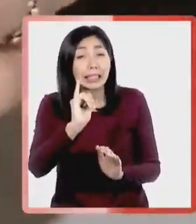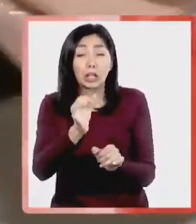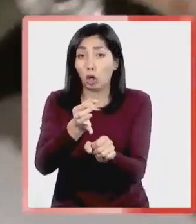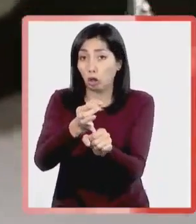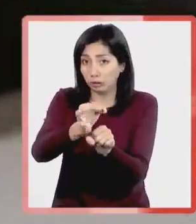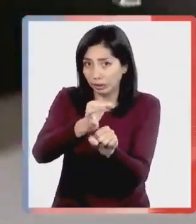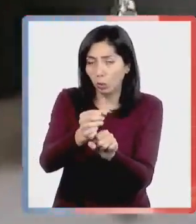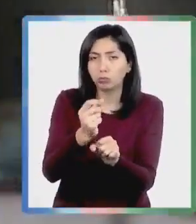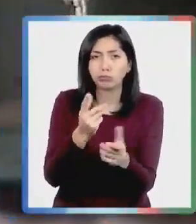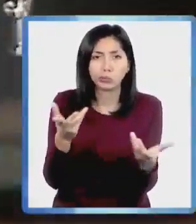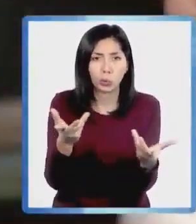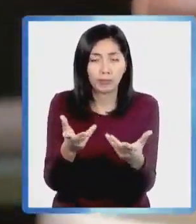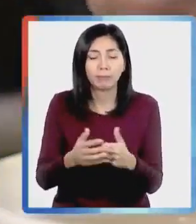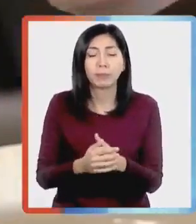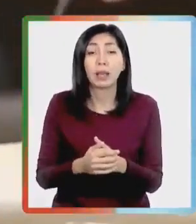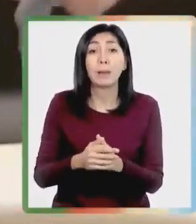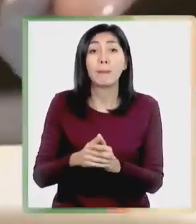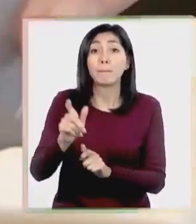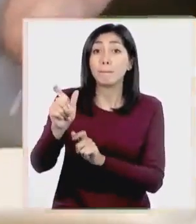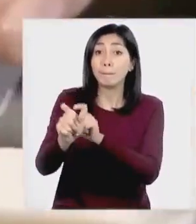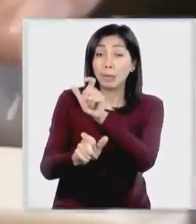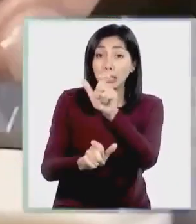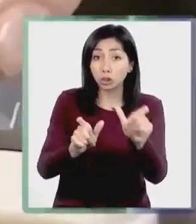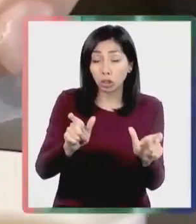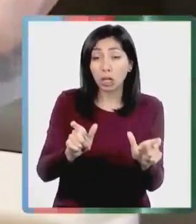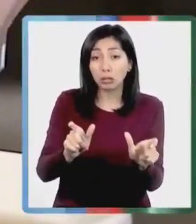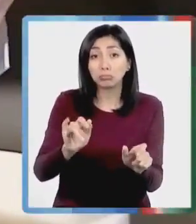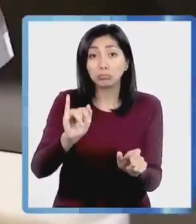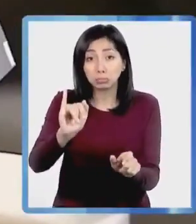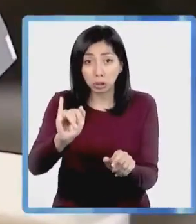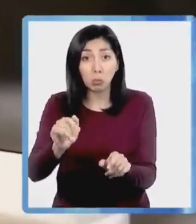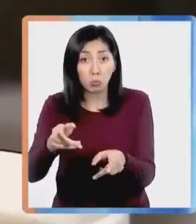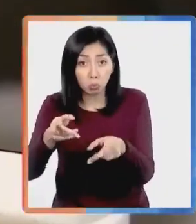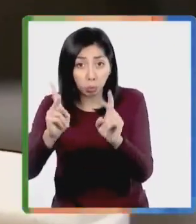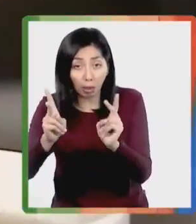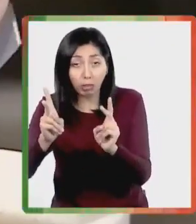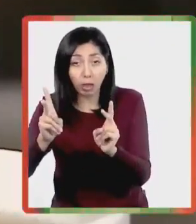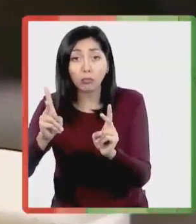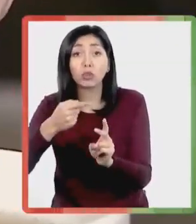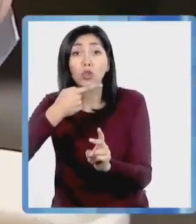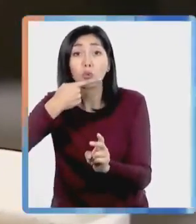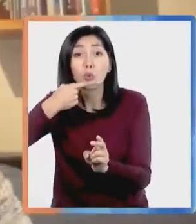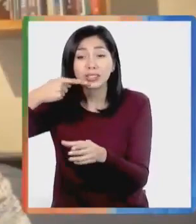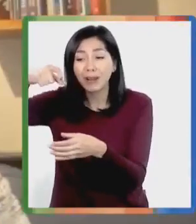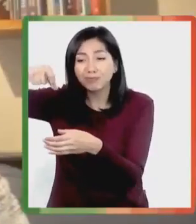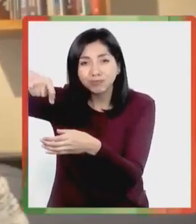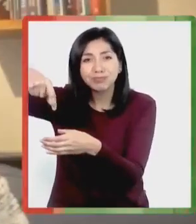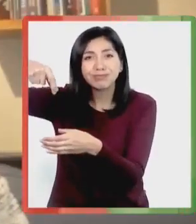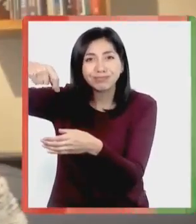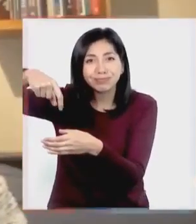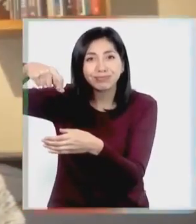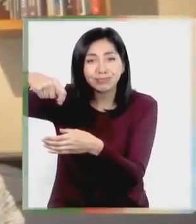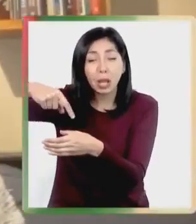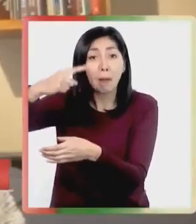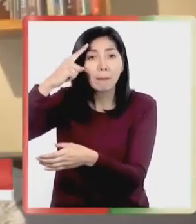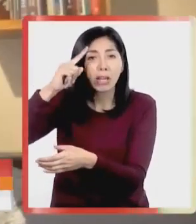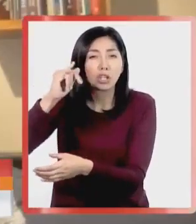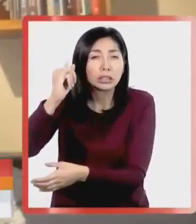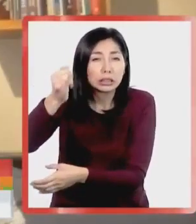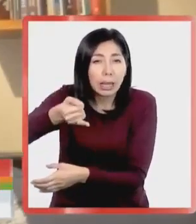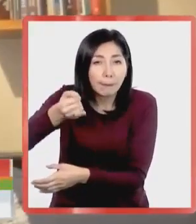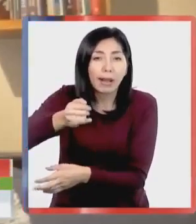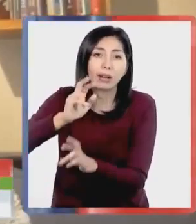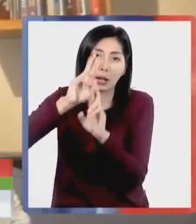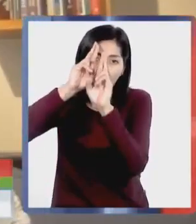que se recomienda sí es que las personas usen estos edulcorantes no calóricos, pero siempre